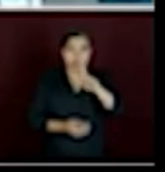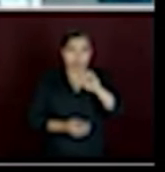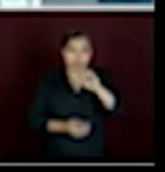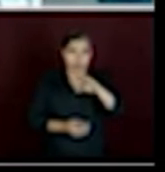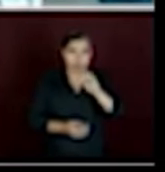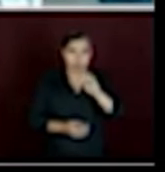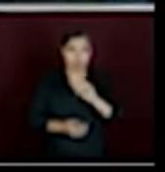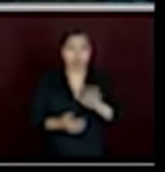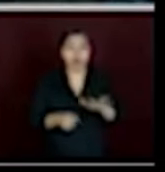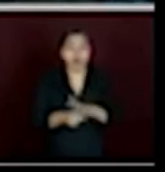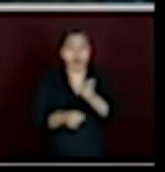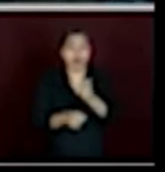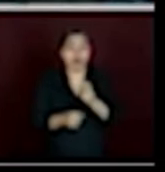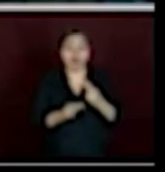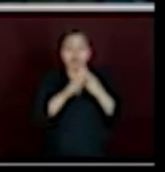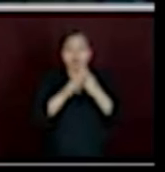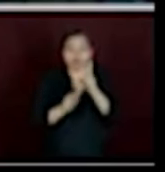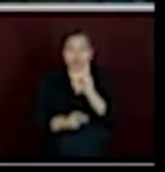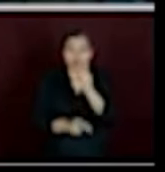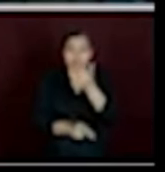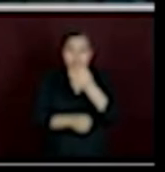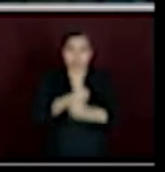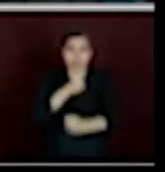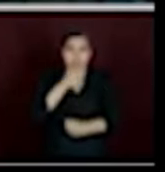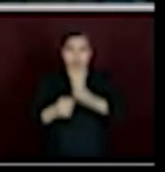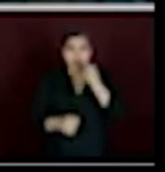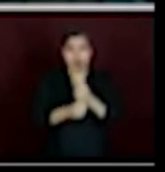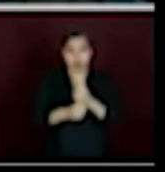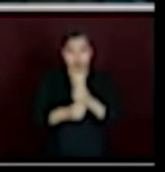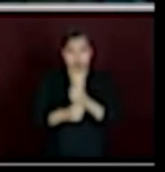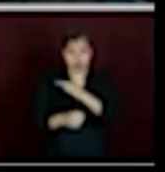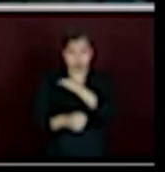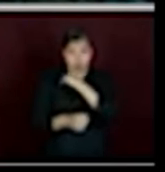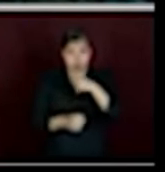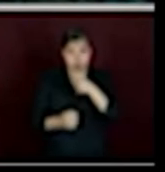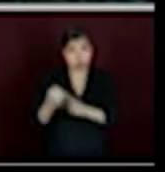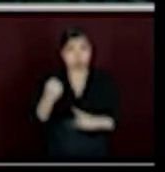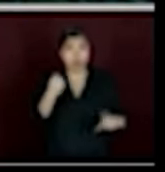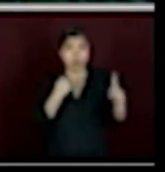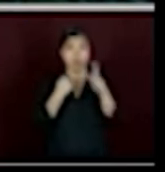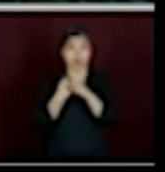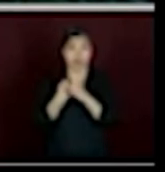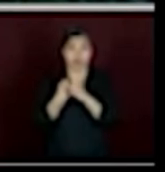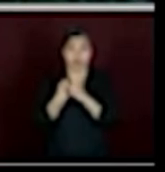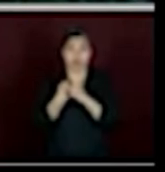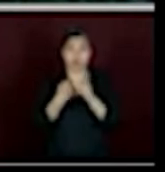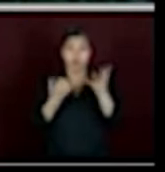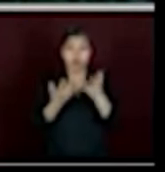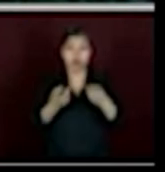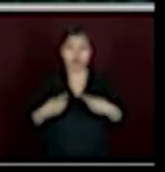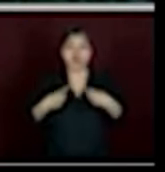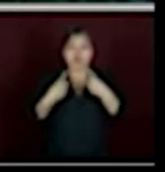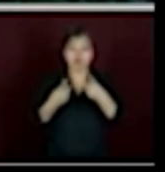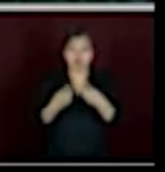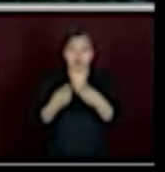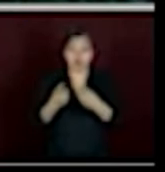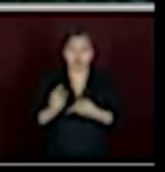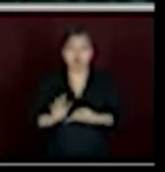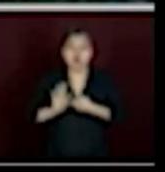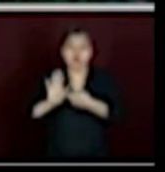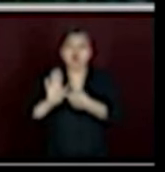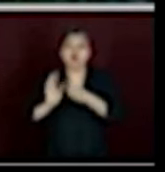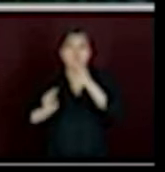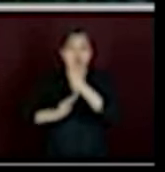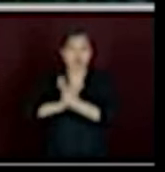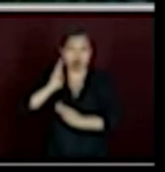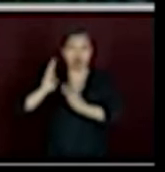desarrollo de la votación. Ricardo, ¿no crees que el presidente de la República se tardó en preocuparse en serio por la seguridad de las